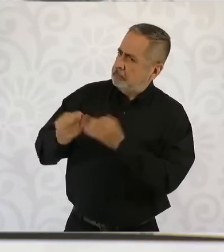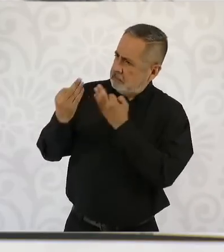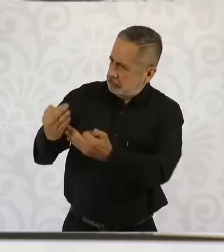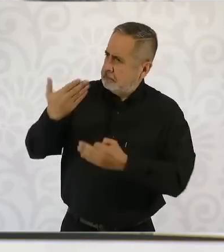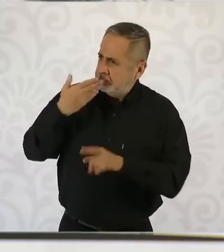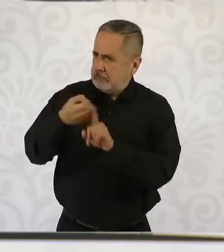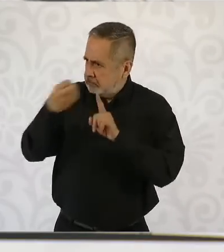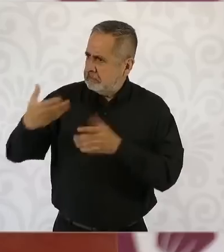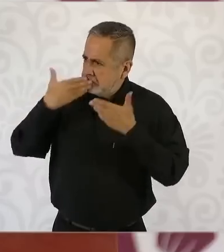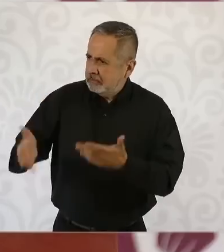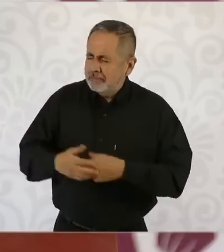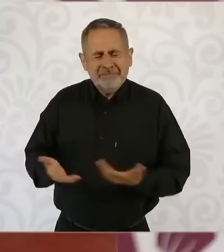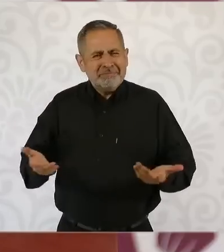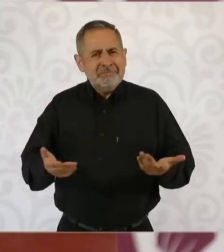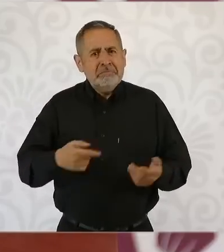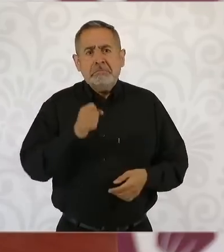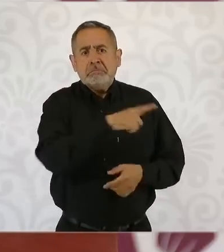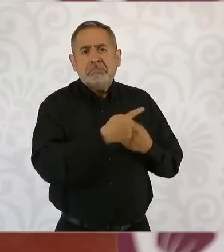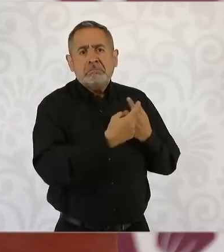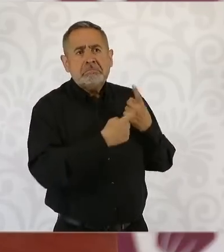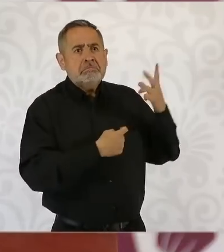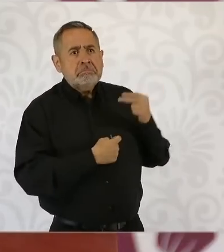en los que siempre nos critican.